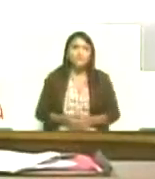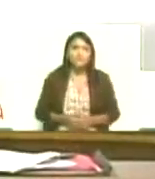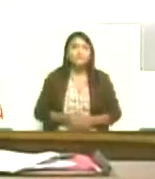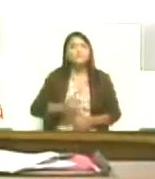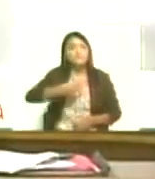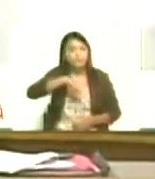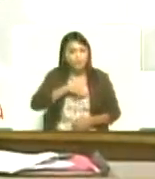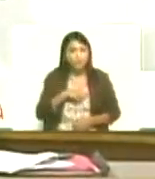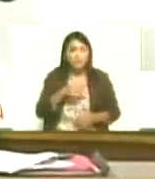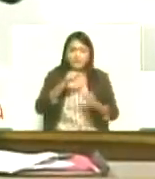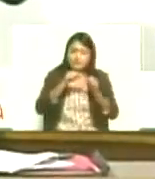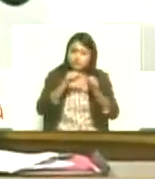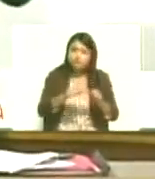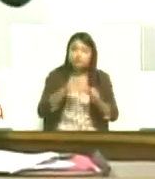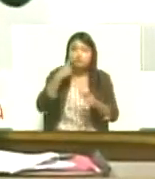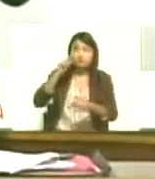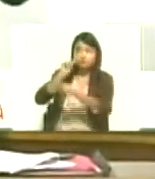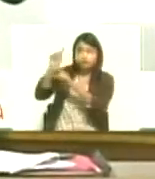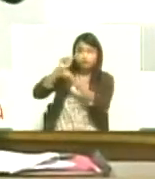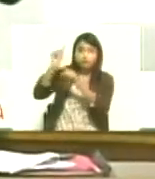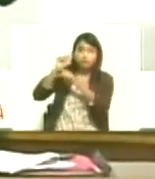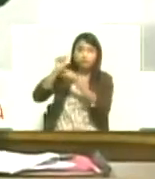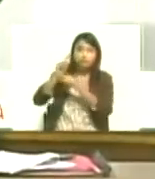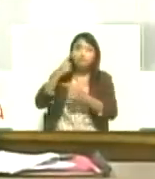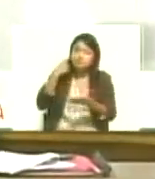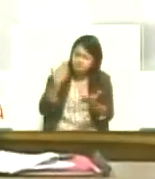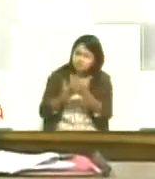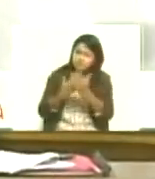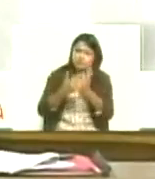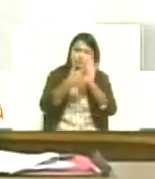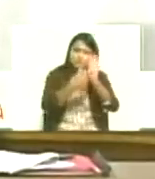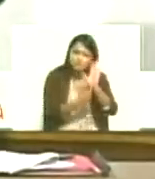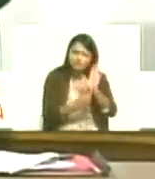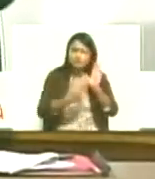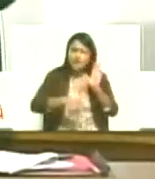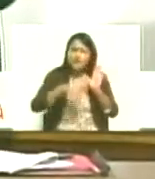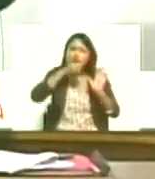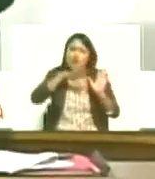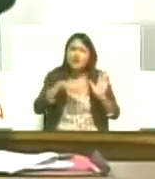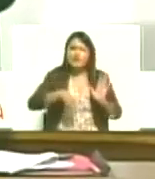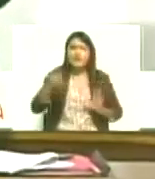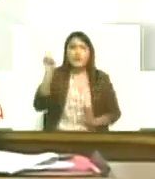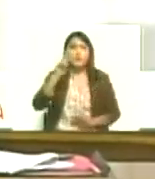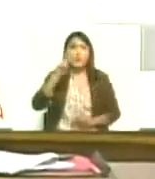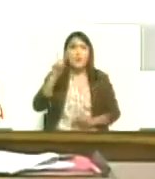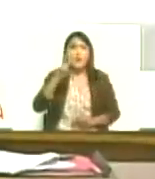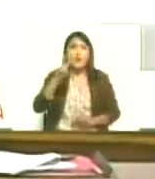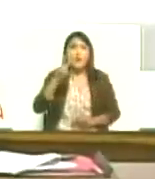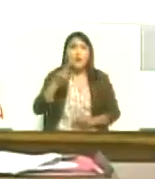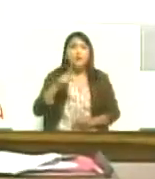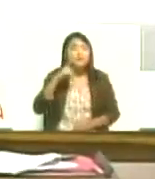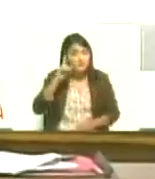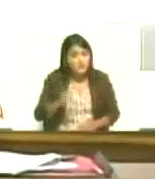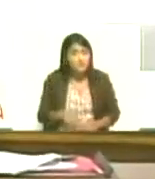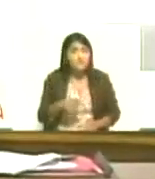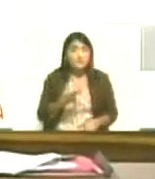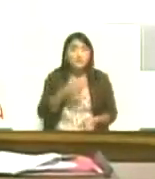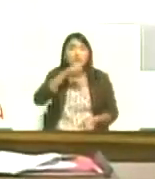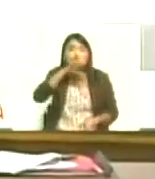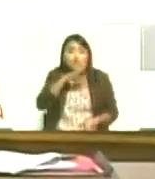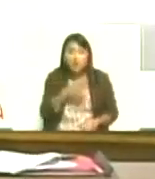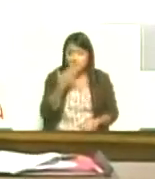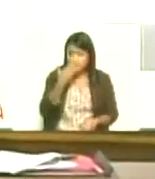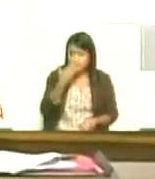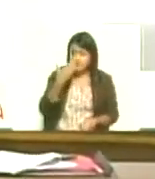insistirle que revisen nuestra historia gloriosa, pero que también revisen la historia reciente.